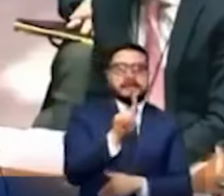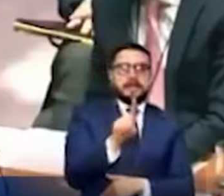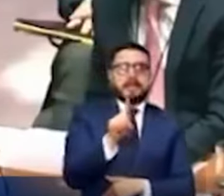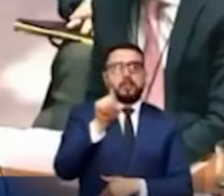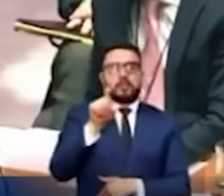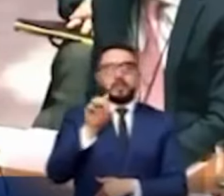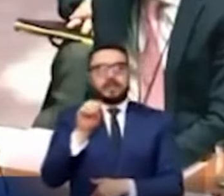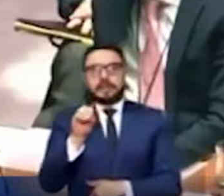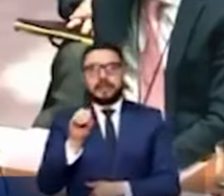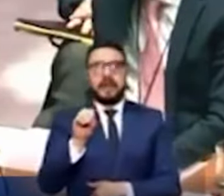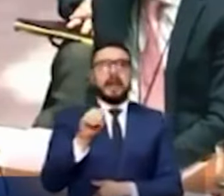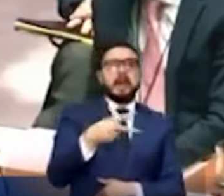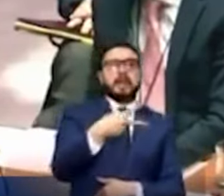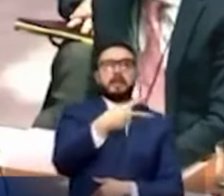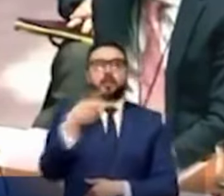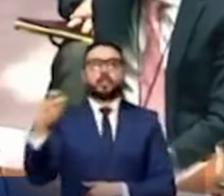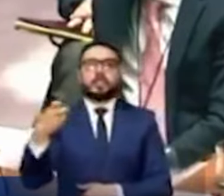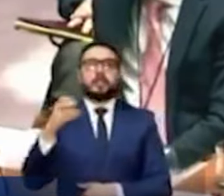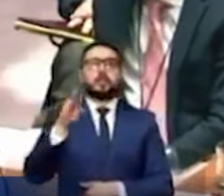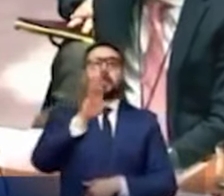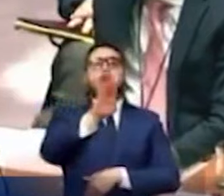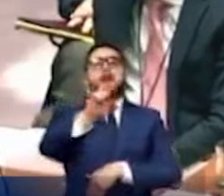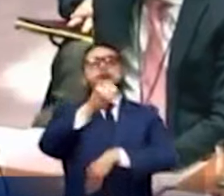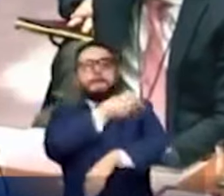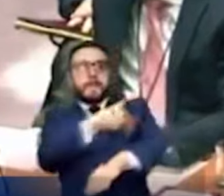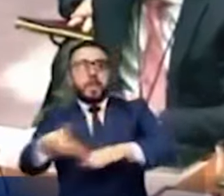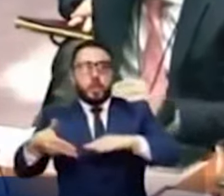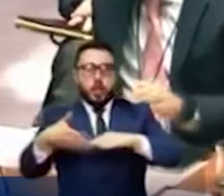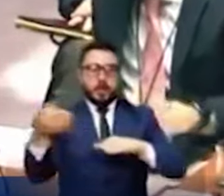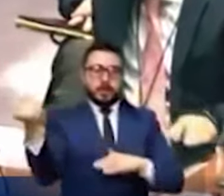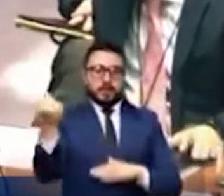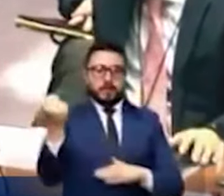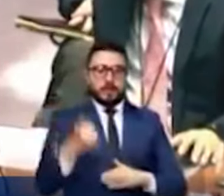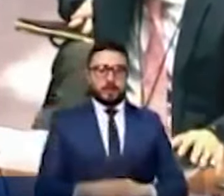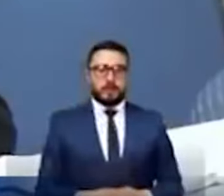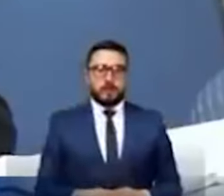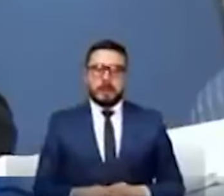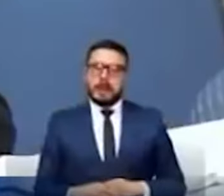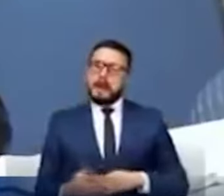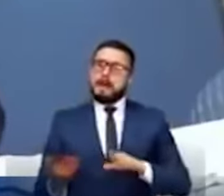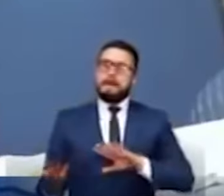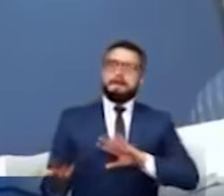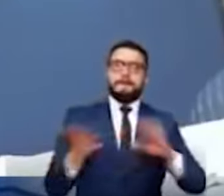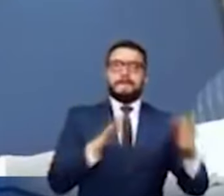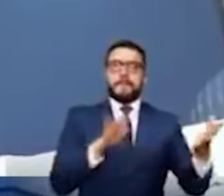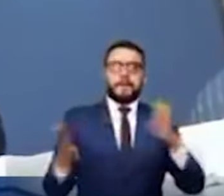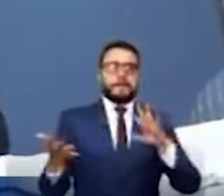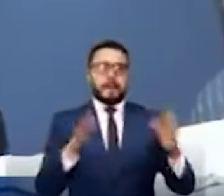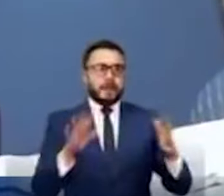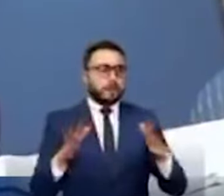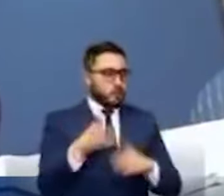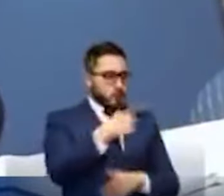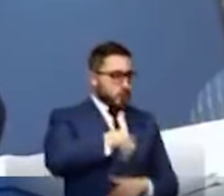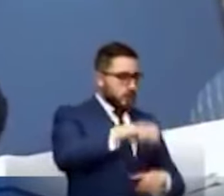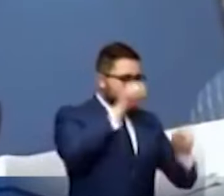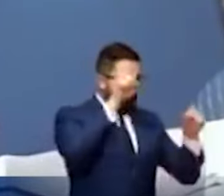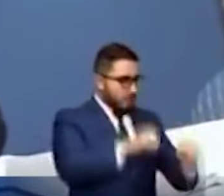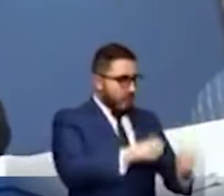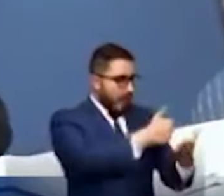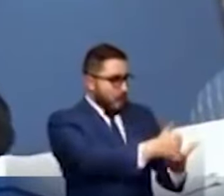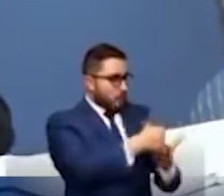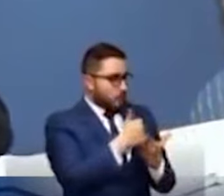160, 200 billones de pesos. Eso me da unos 50 mil, no sé si me hacen las cifras aquí.